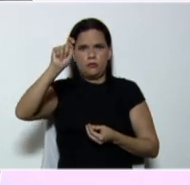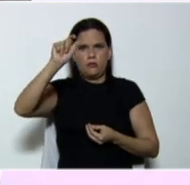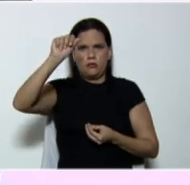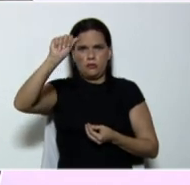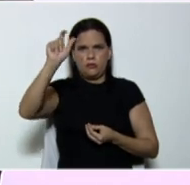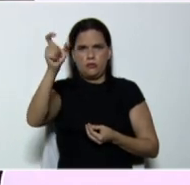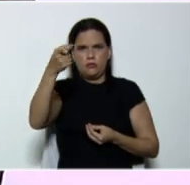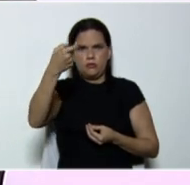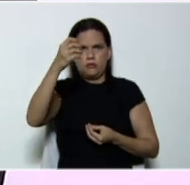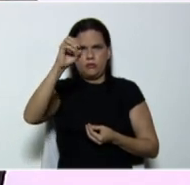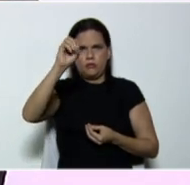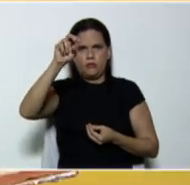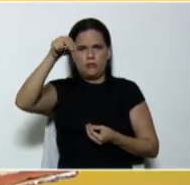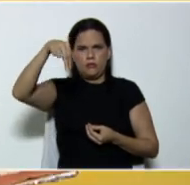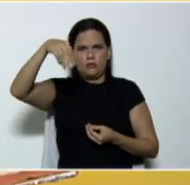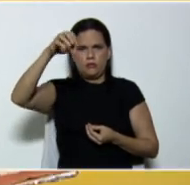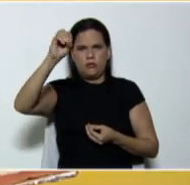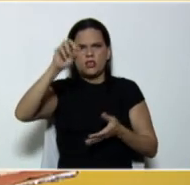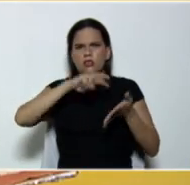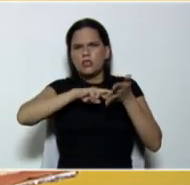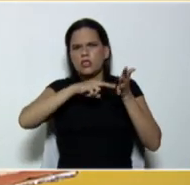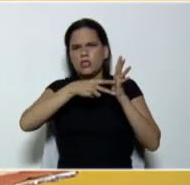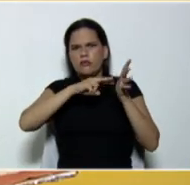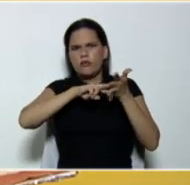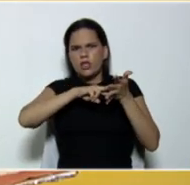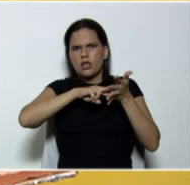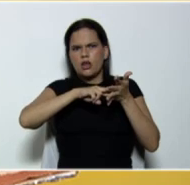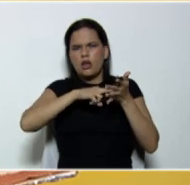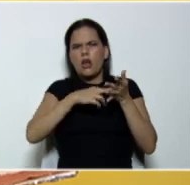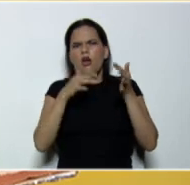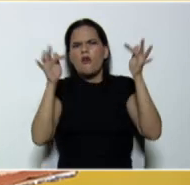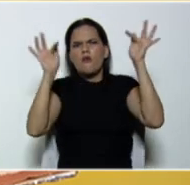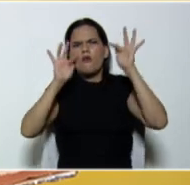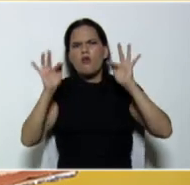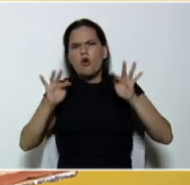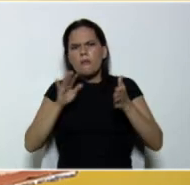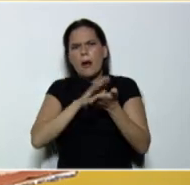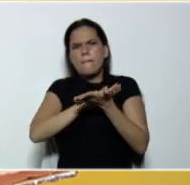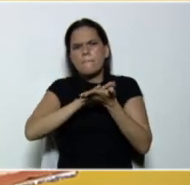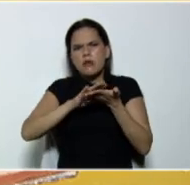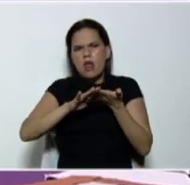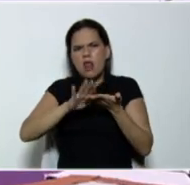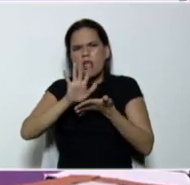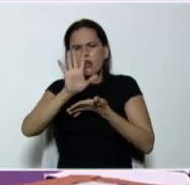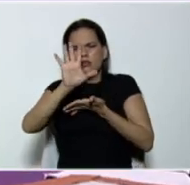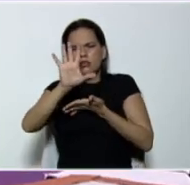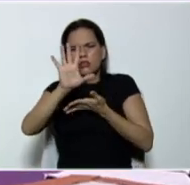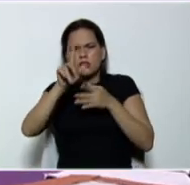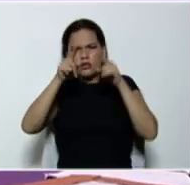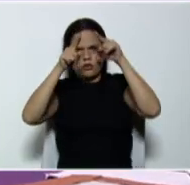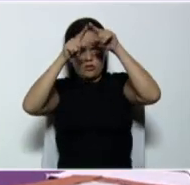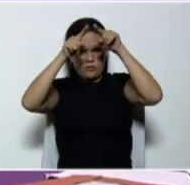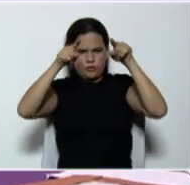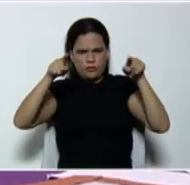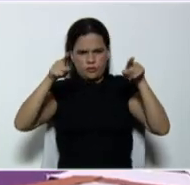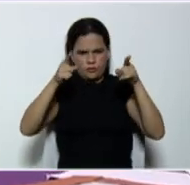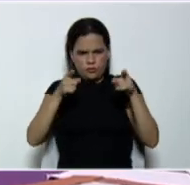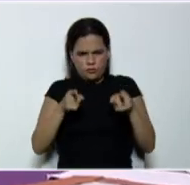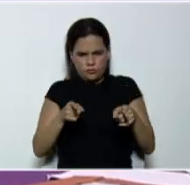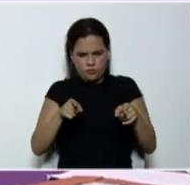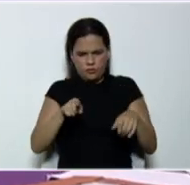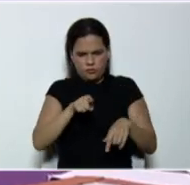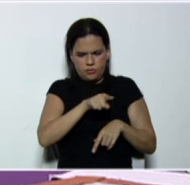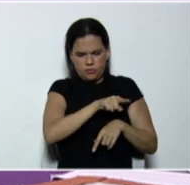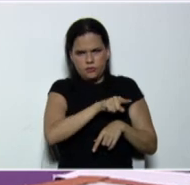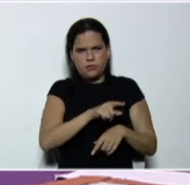5. 5 lados. Muy bien. Vamos a dar inicio. Primero vas a trazar una circunferencia. Del tamaño que el